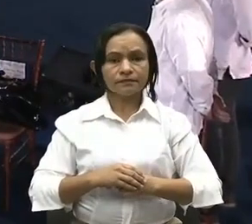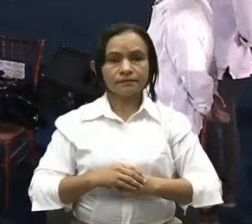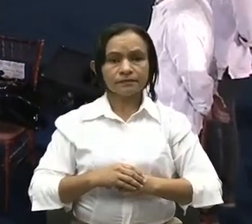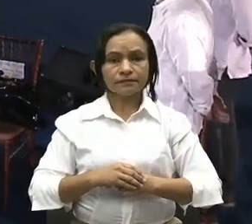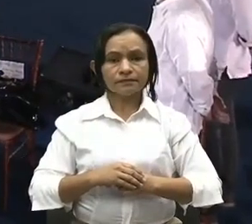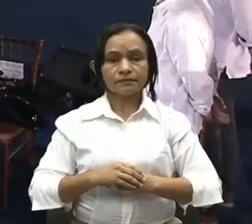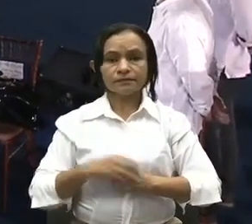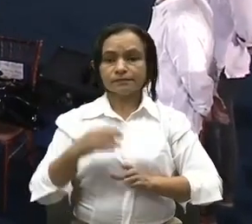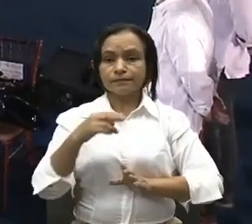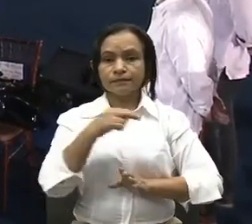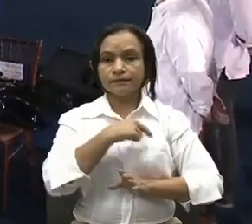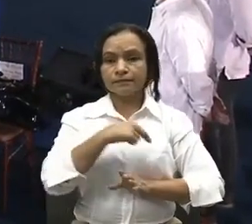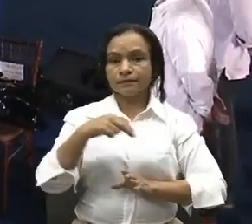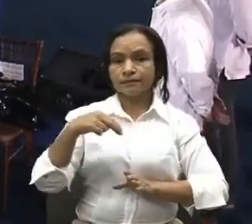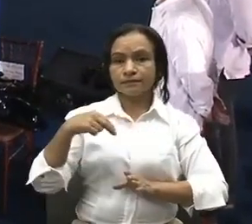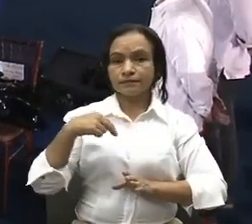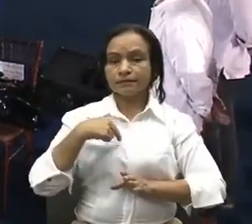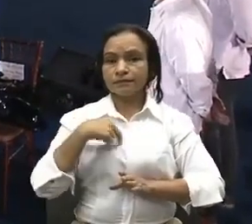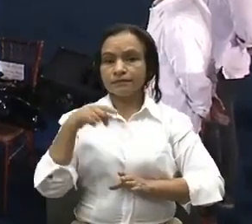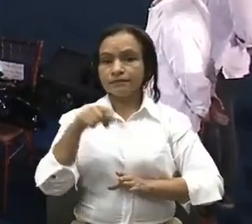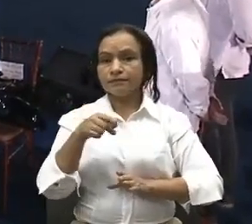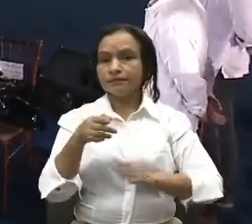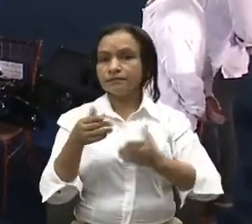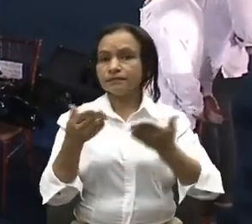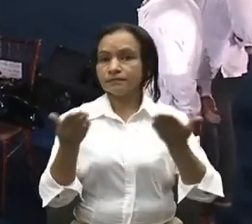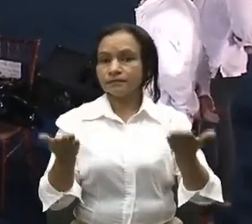se lanzaron